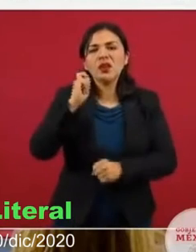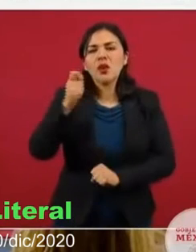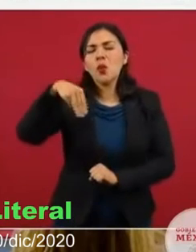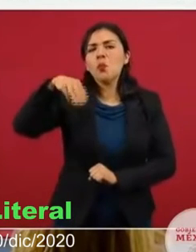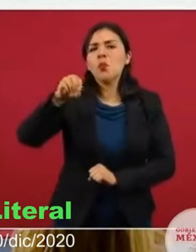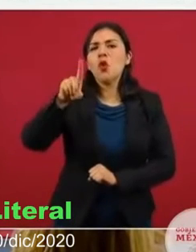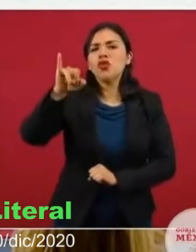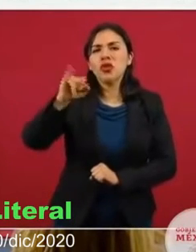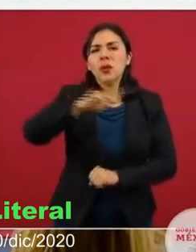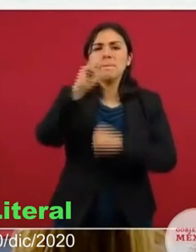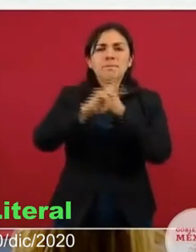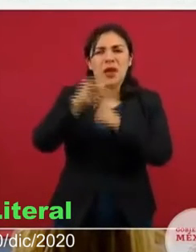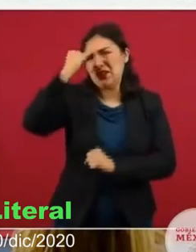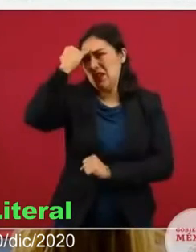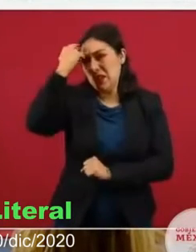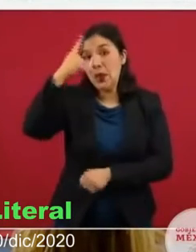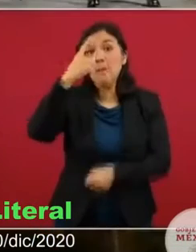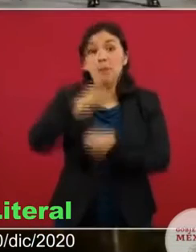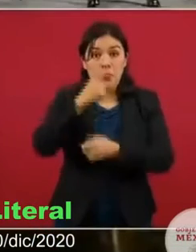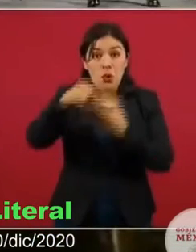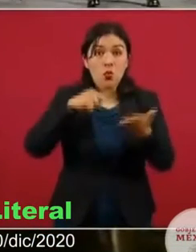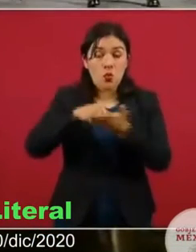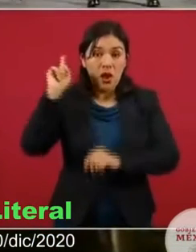Modi de la India está en primer lugar.